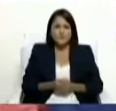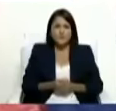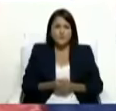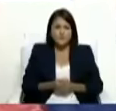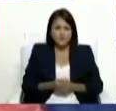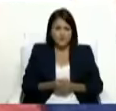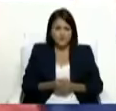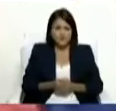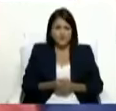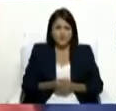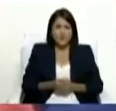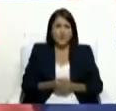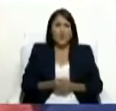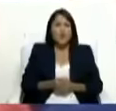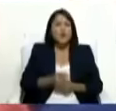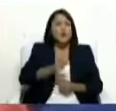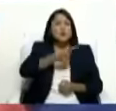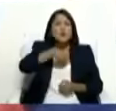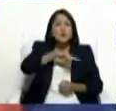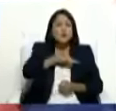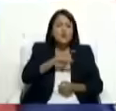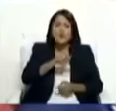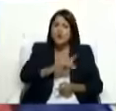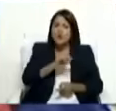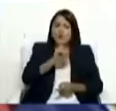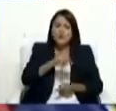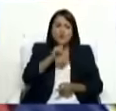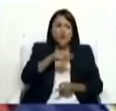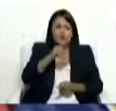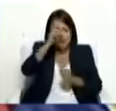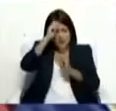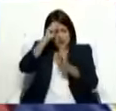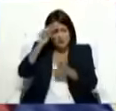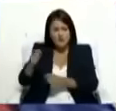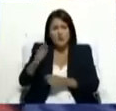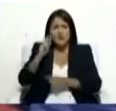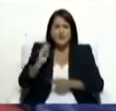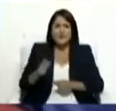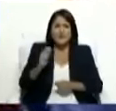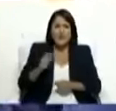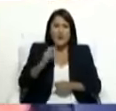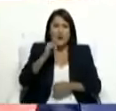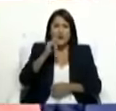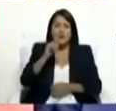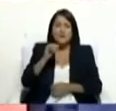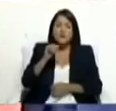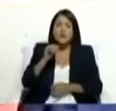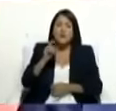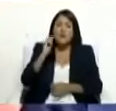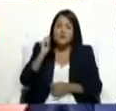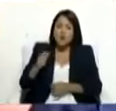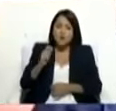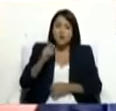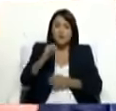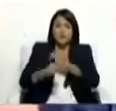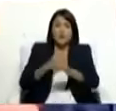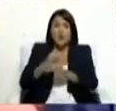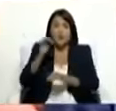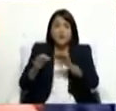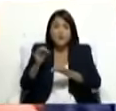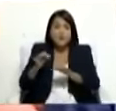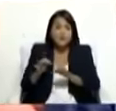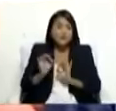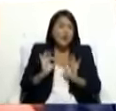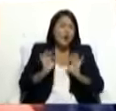Nosotros nunca hemos reconocido, nunca, es la posición histórica de Venezuela. Así los gobiernos han sido ADECO, Copellano, el gobierno del presidente Isaías Medina